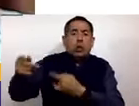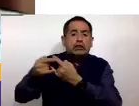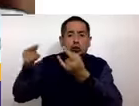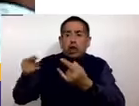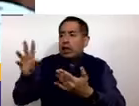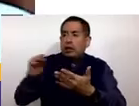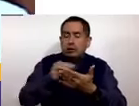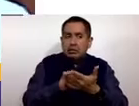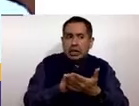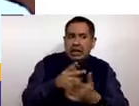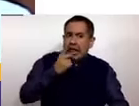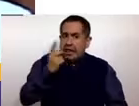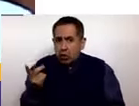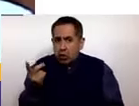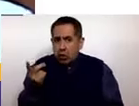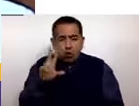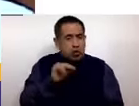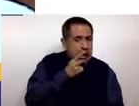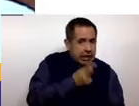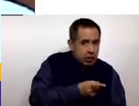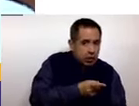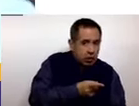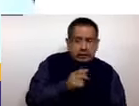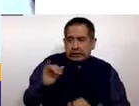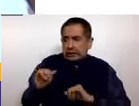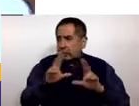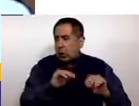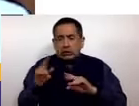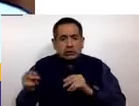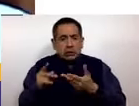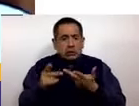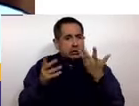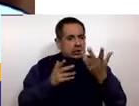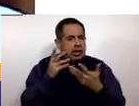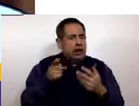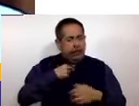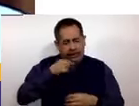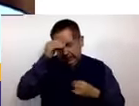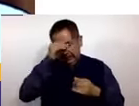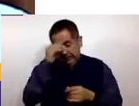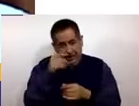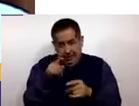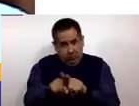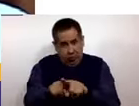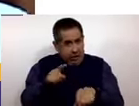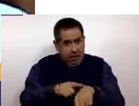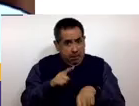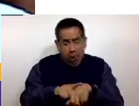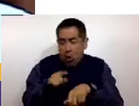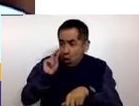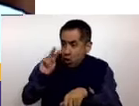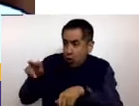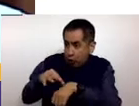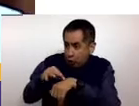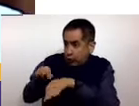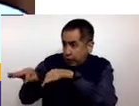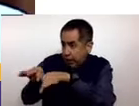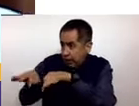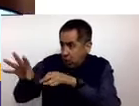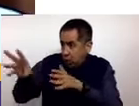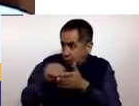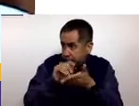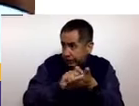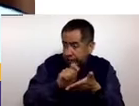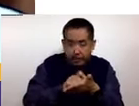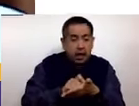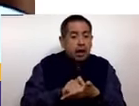decir, o qué va a pasar ahí. Entonces es una reflexión en tiempo real sobre mi trabajo como cuidadora